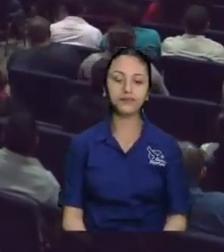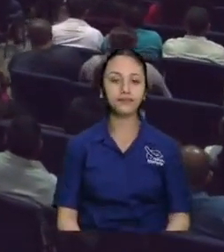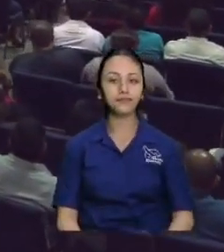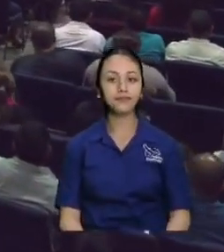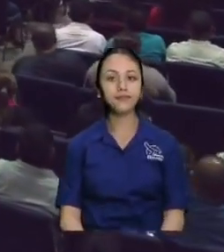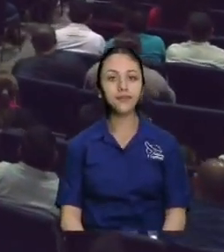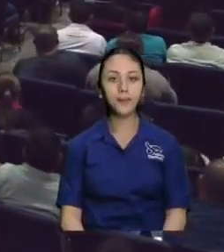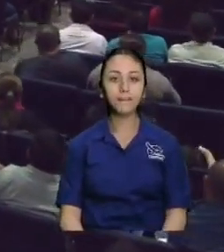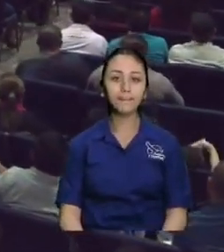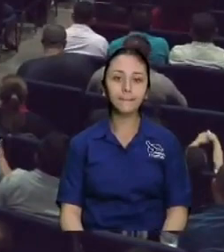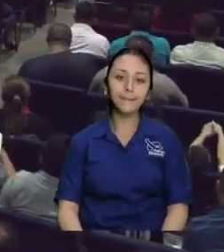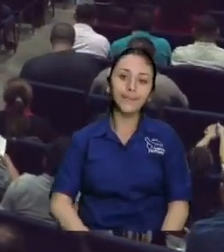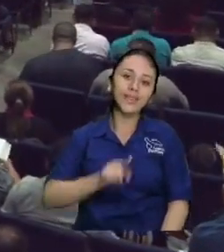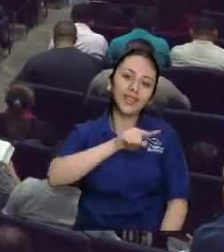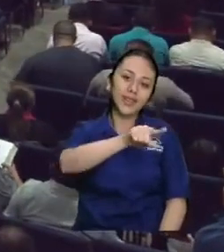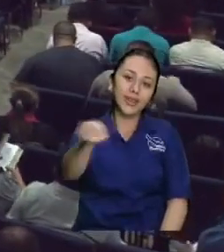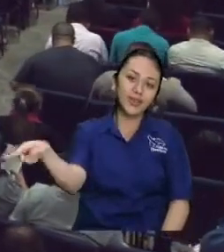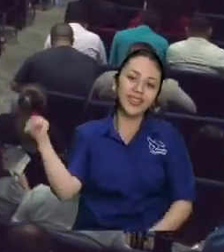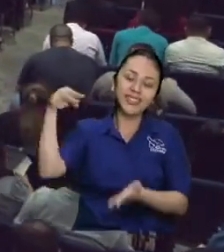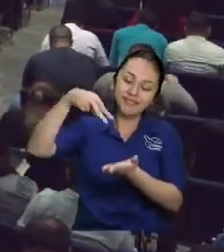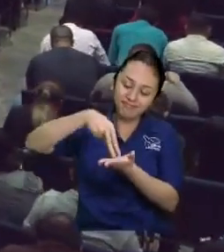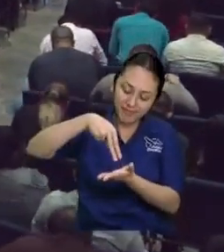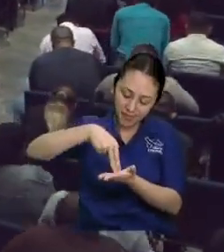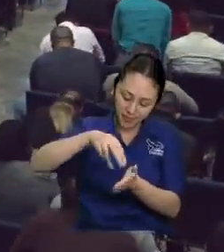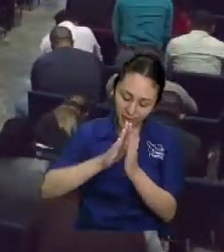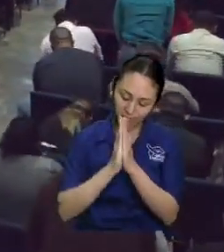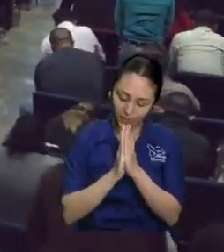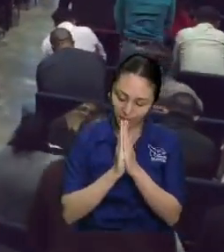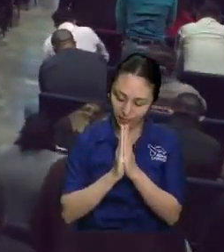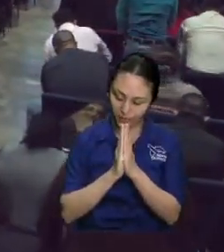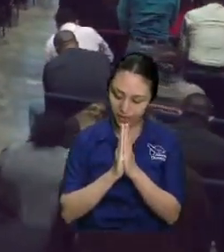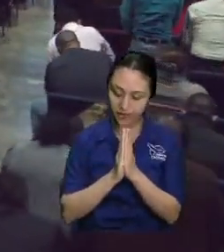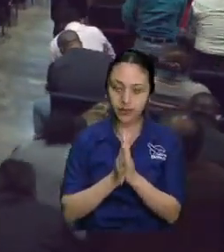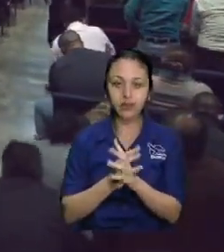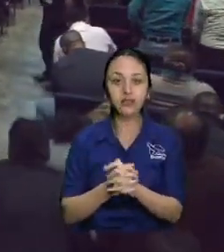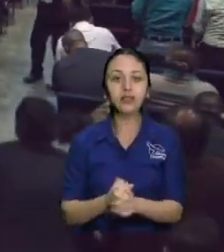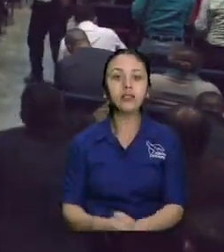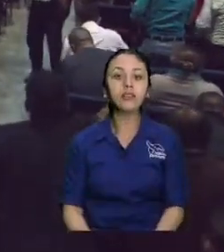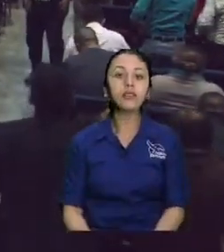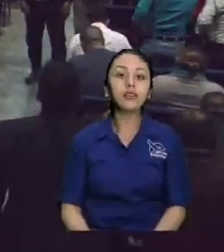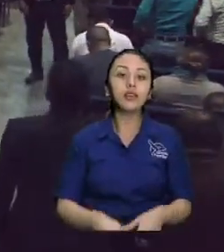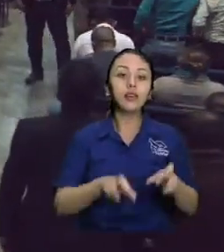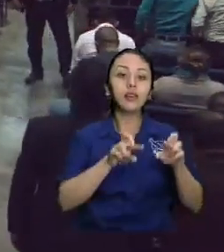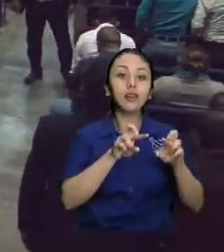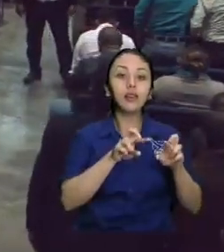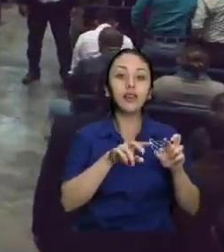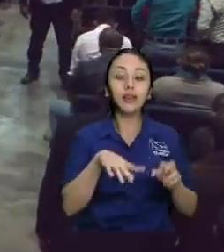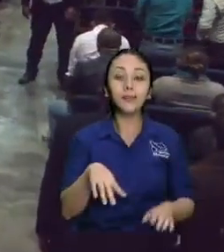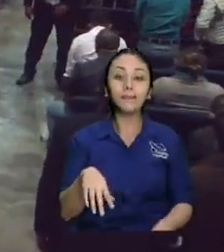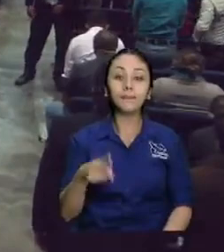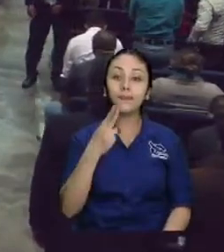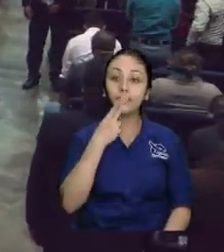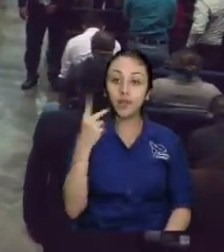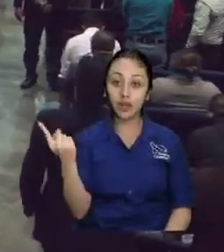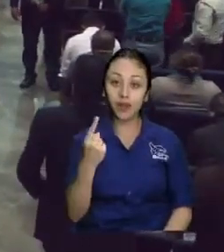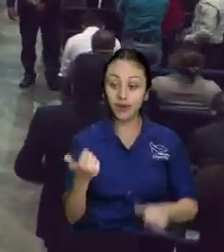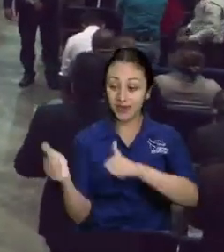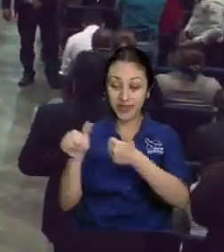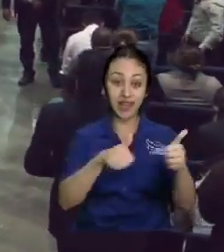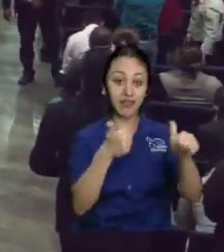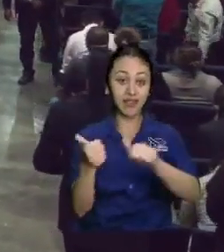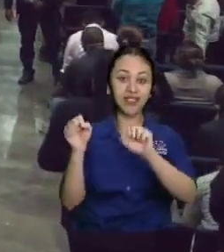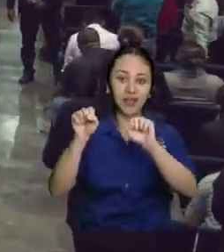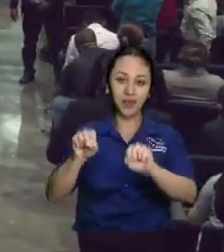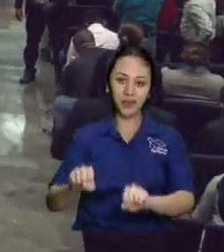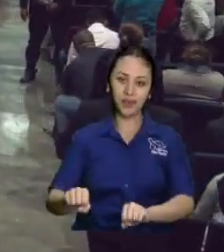Ceditas. Pónganse de pie, por favor, mis hermanos de la alabanza. Los puedo invitar a que vengan aquí. No, si soy áspero, me